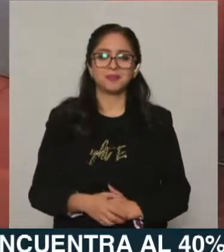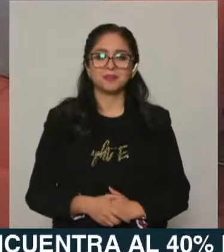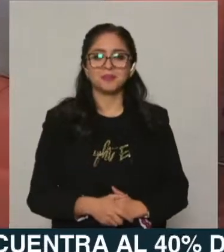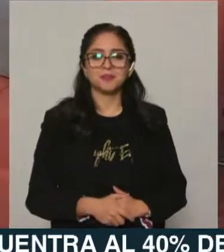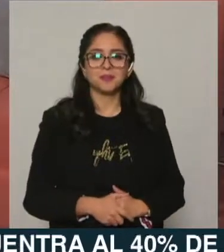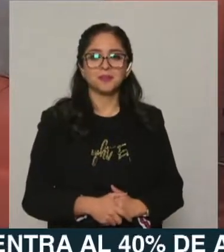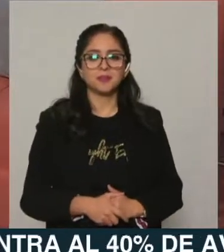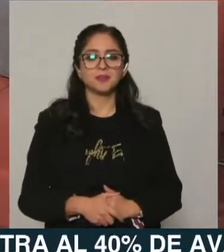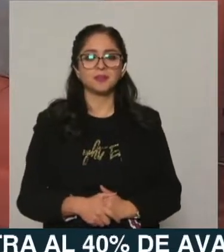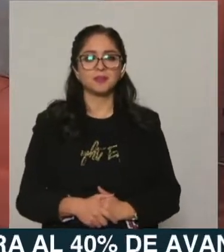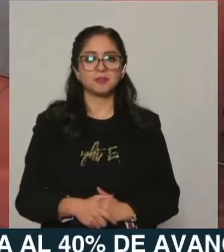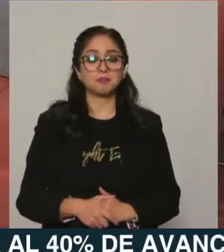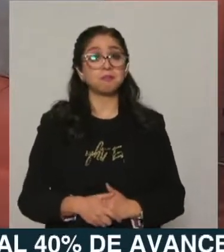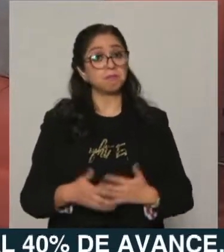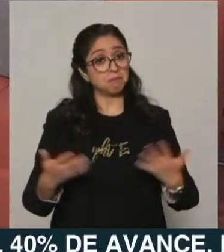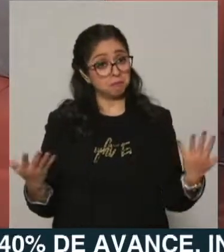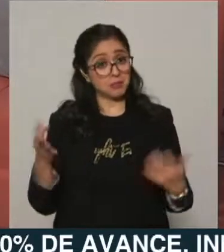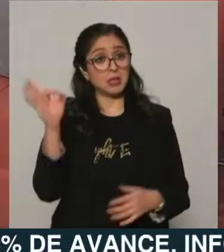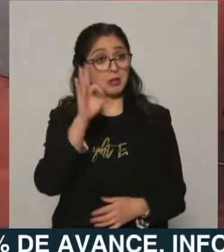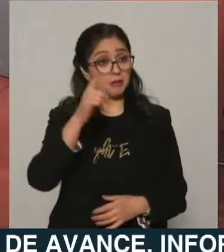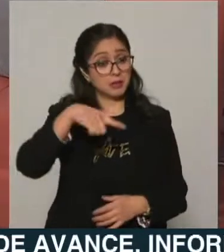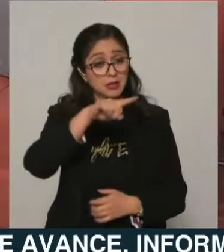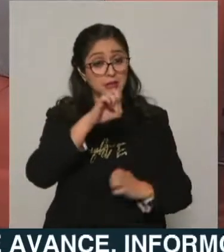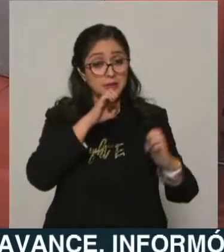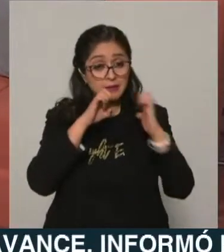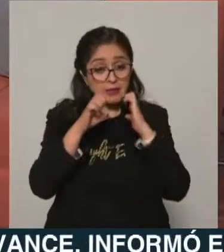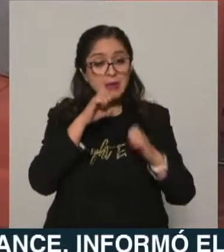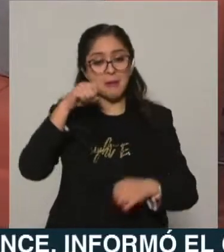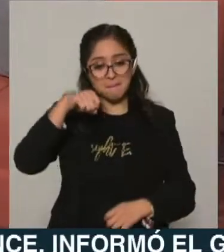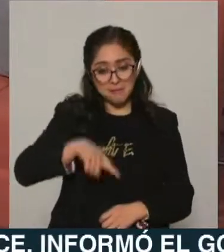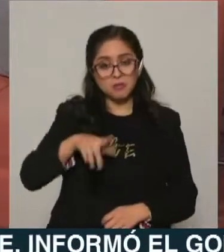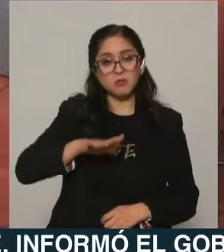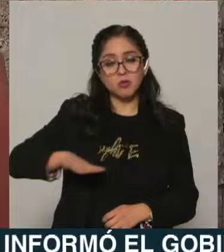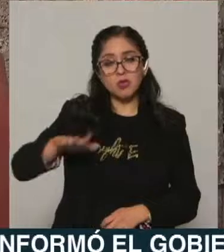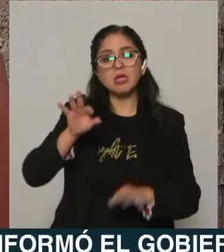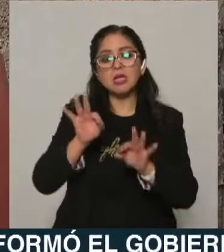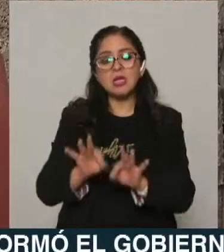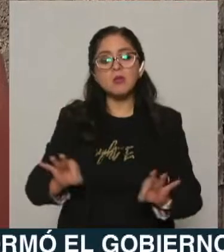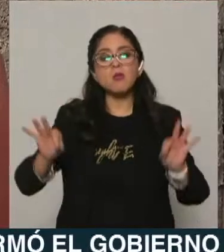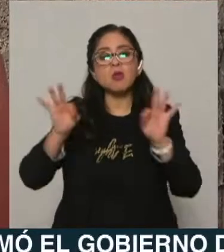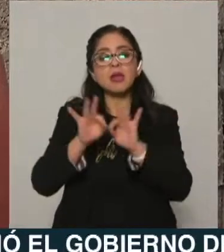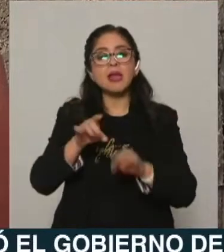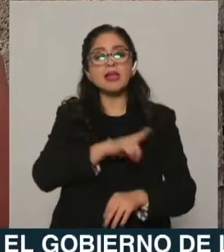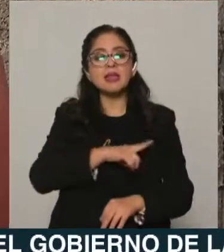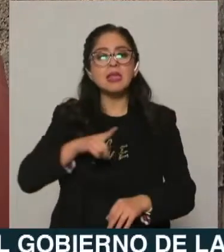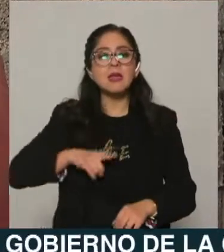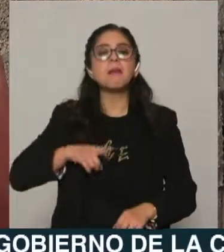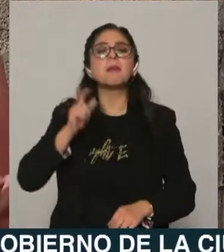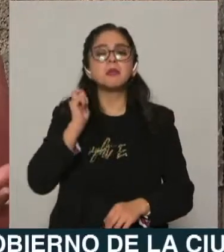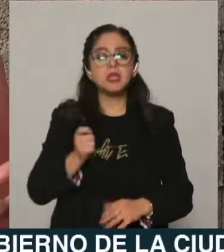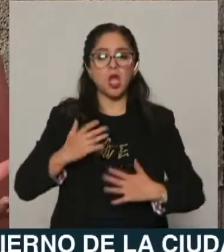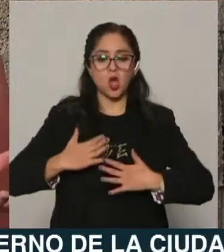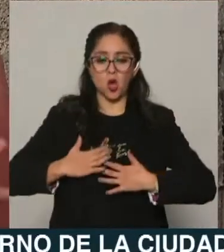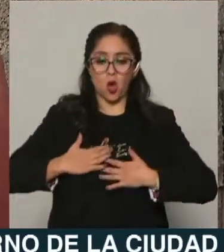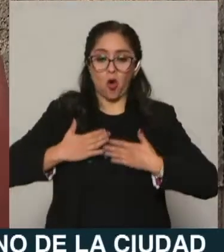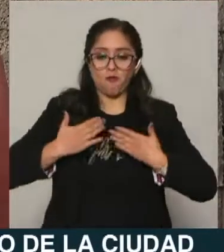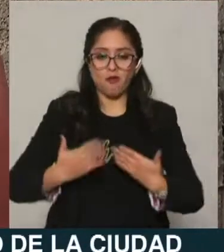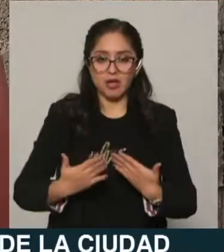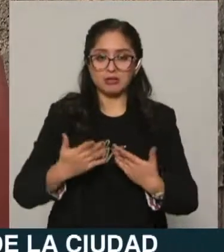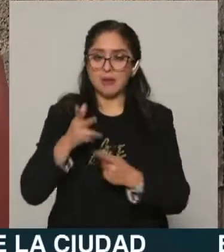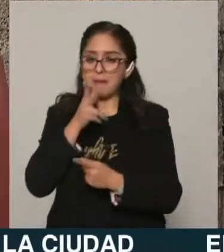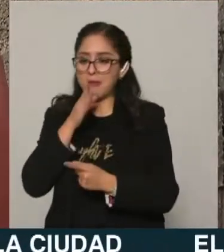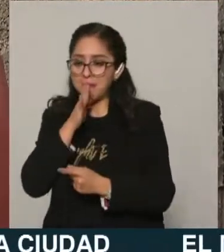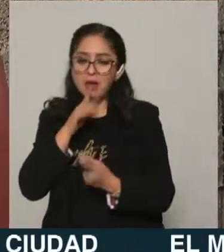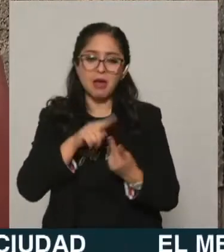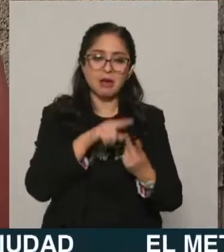Fernando, pues parece que por lo menos nuestros entrevistados y aquí en el estudio estamos de acuerdo que lo importante es fortalecer esta confianza. Ahora sería como en aquellas situaciones en donde